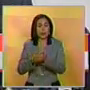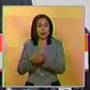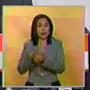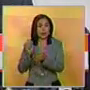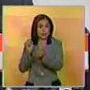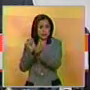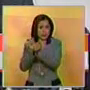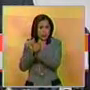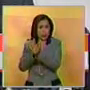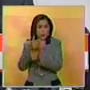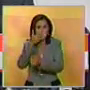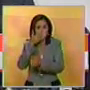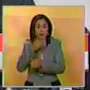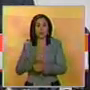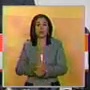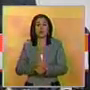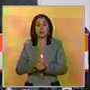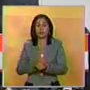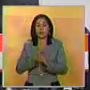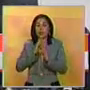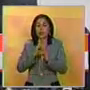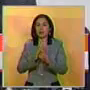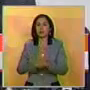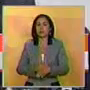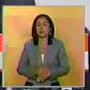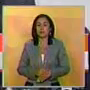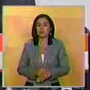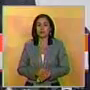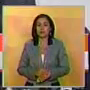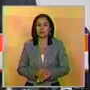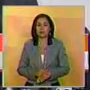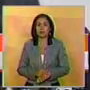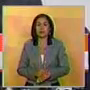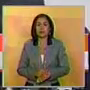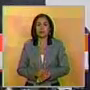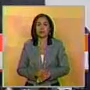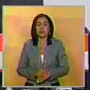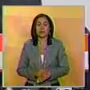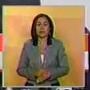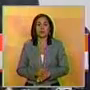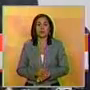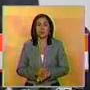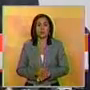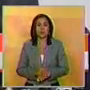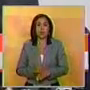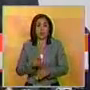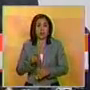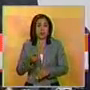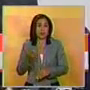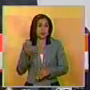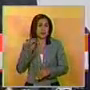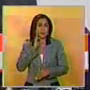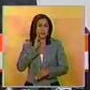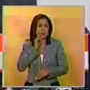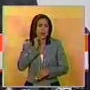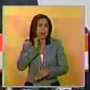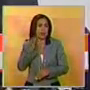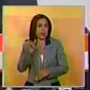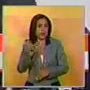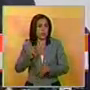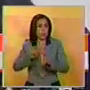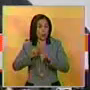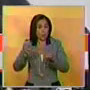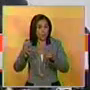Claro, ese es parte de... No simula, hace una simulación en cuanto a la denuncia, pero